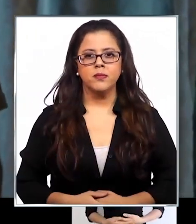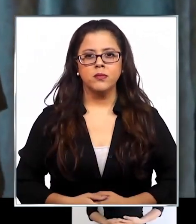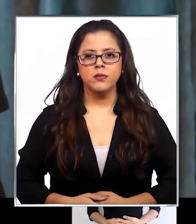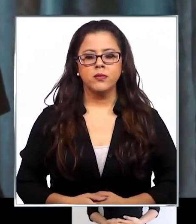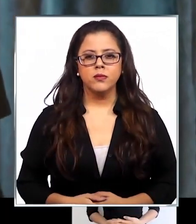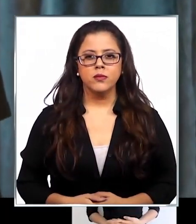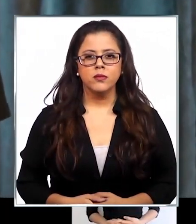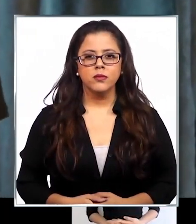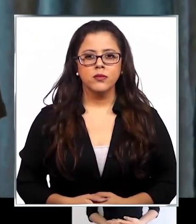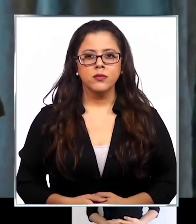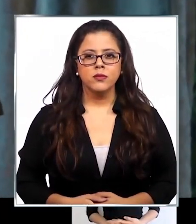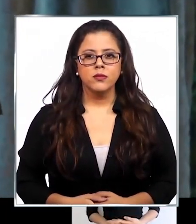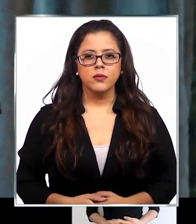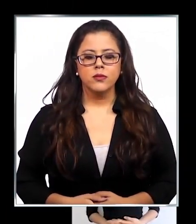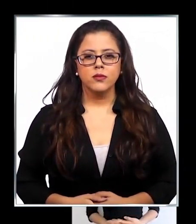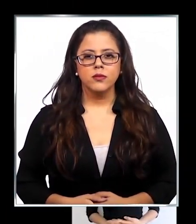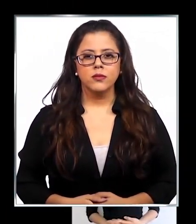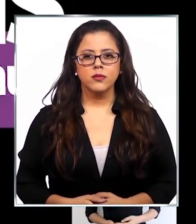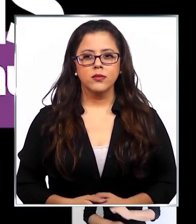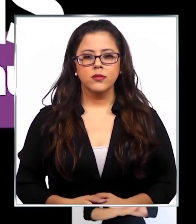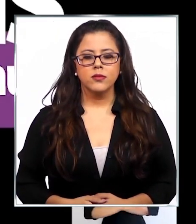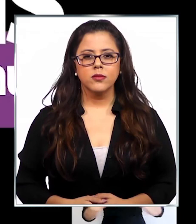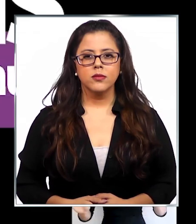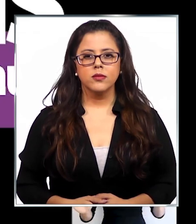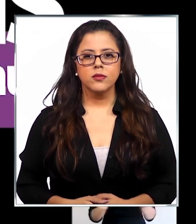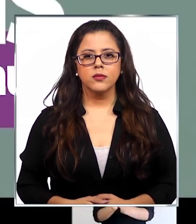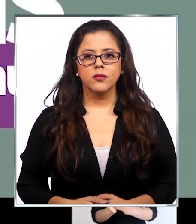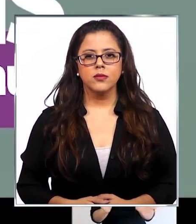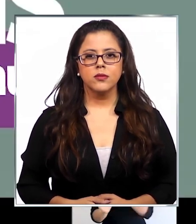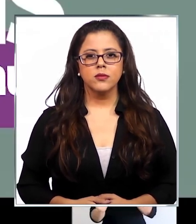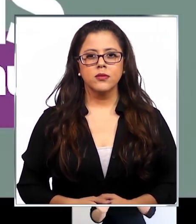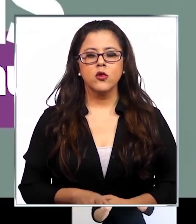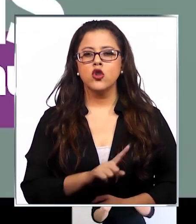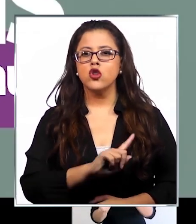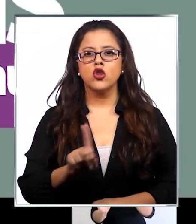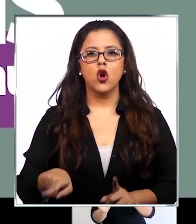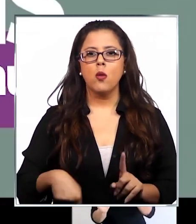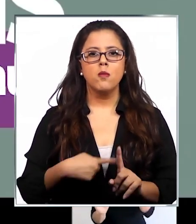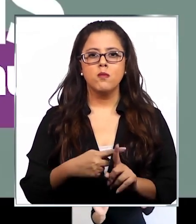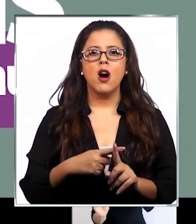No más violencia contra la mujer.